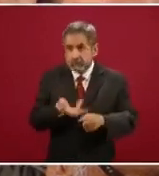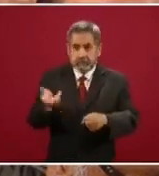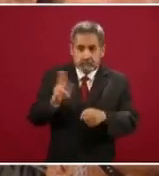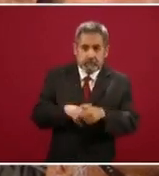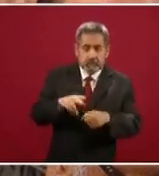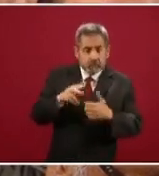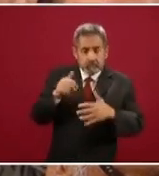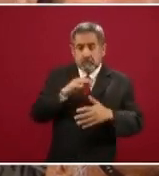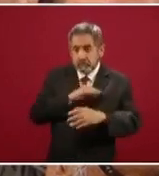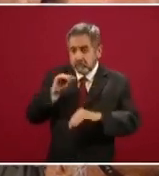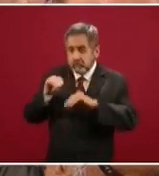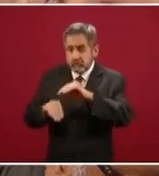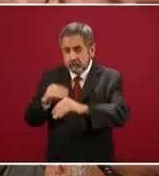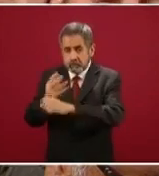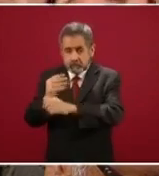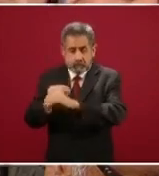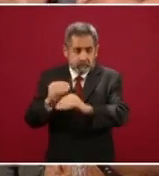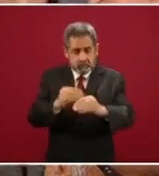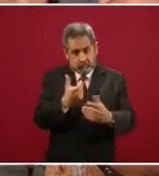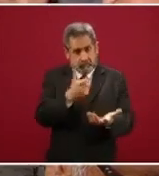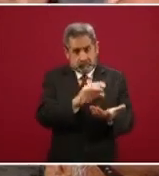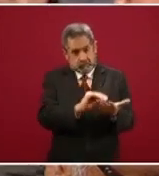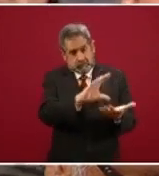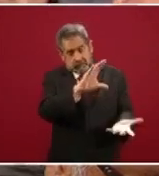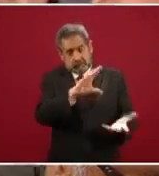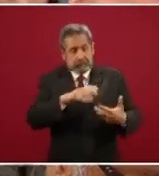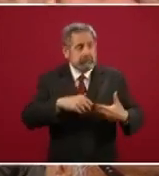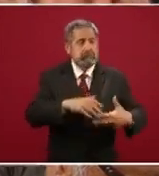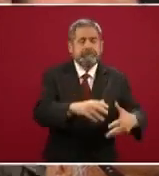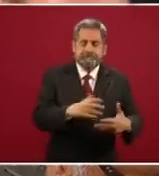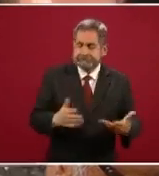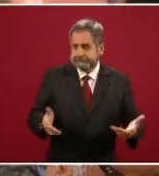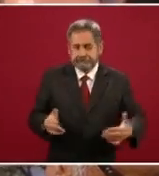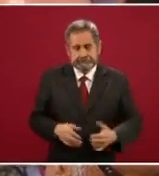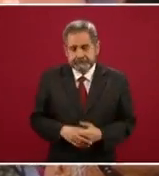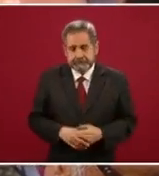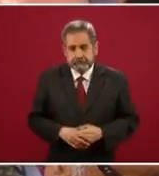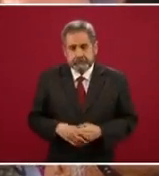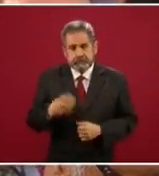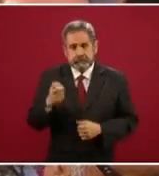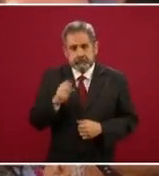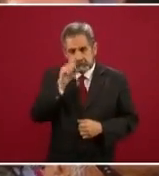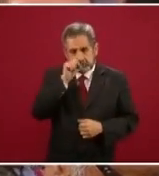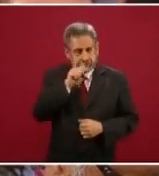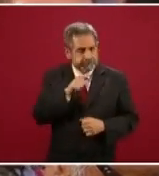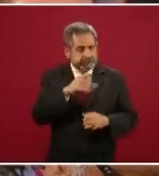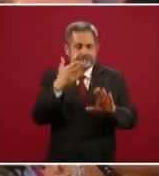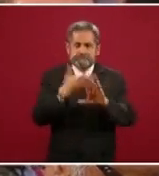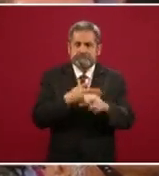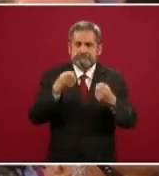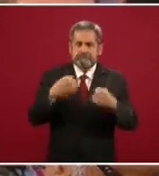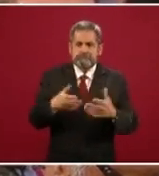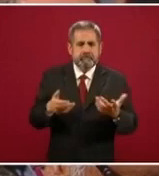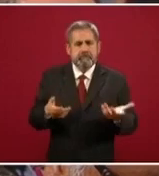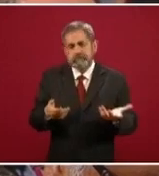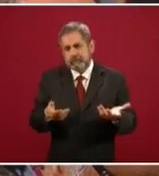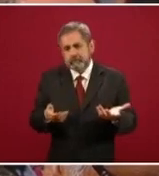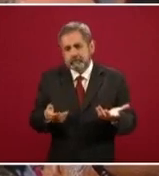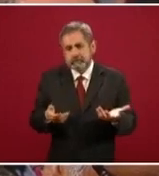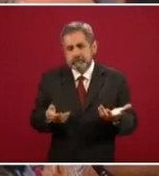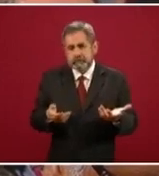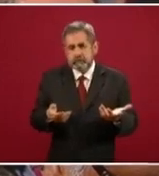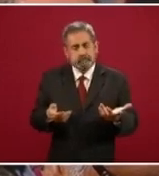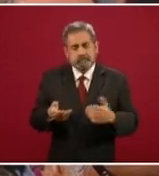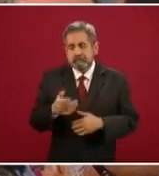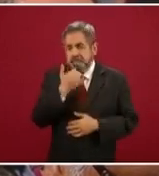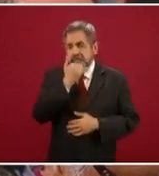hospitales se pudieran haber construido con todo ese dinero? Y afectó se hizo el